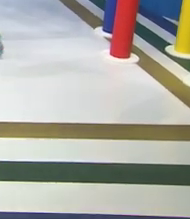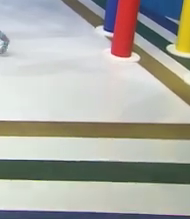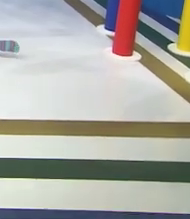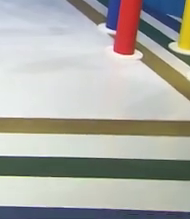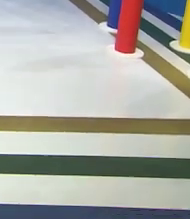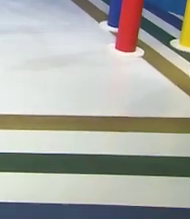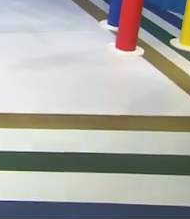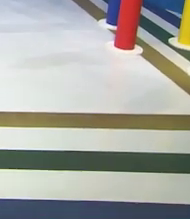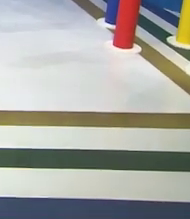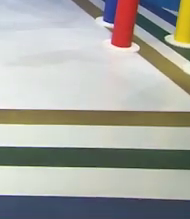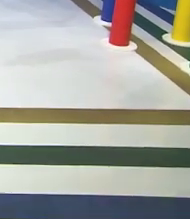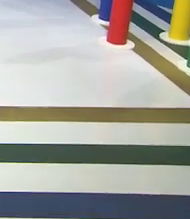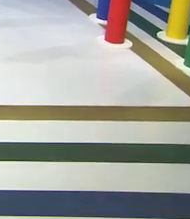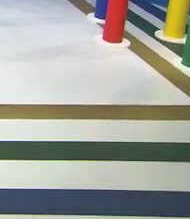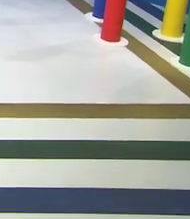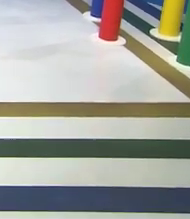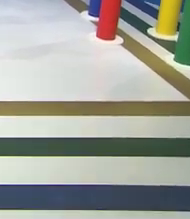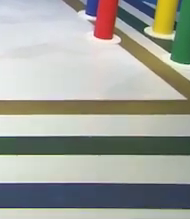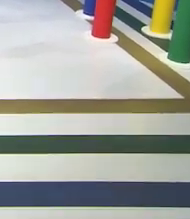y si vengan entre ellos